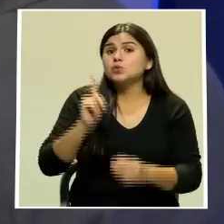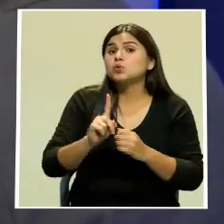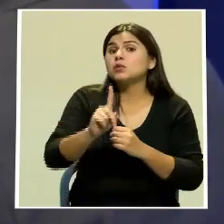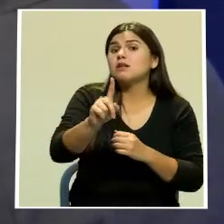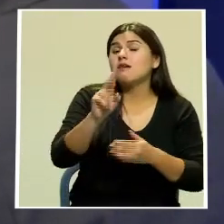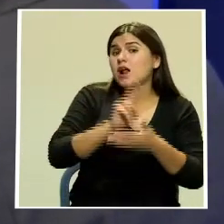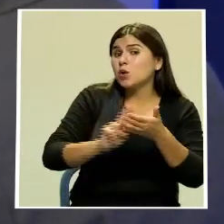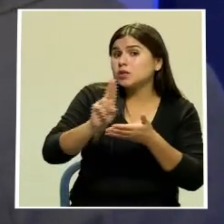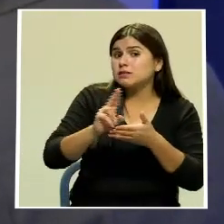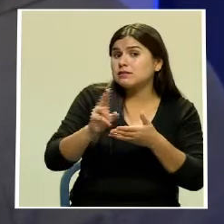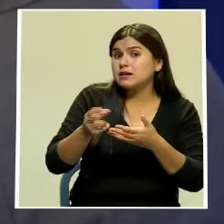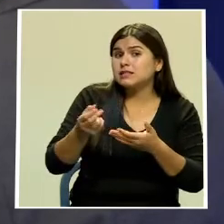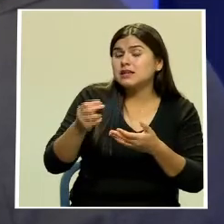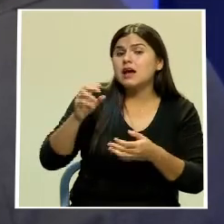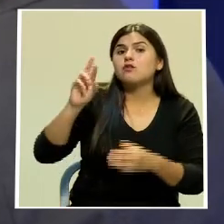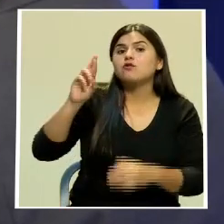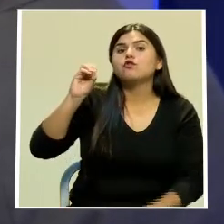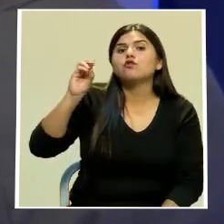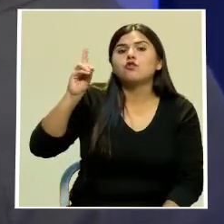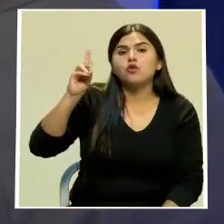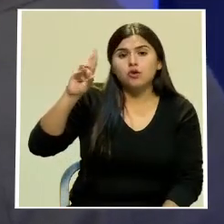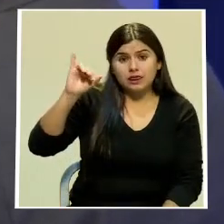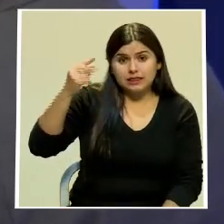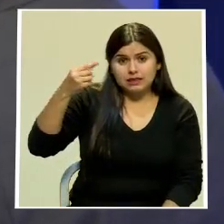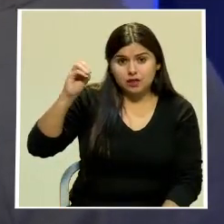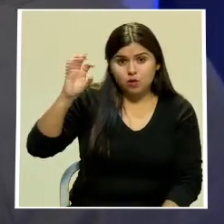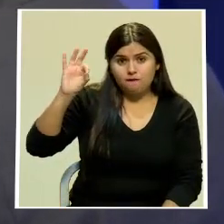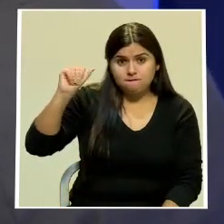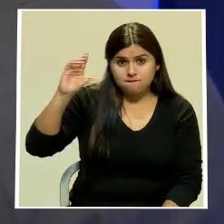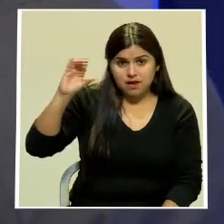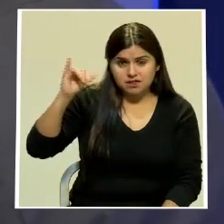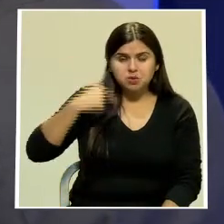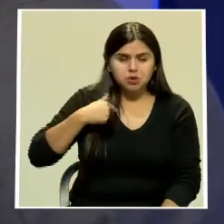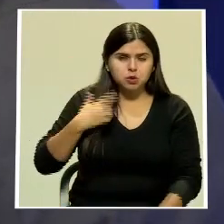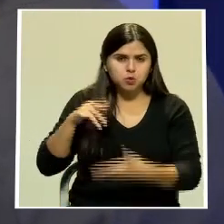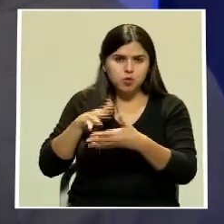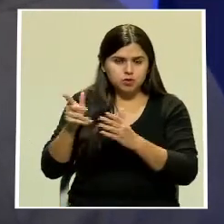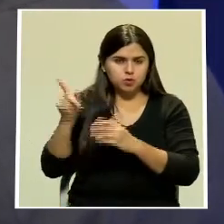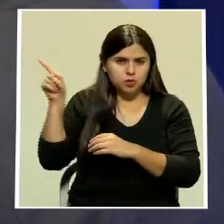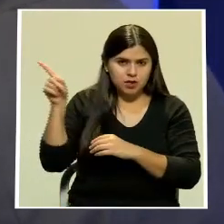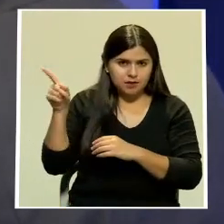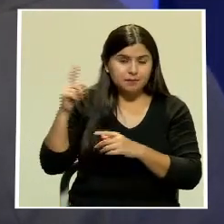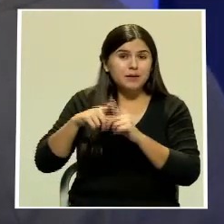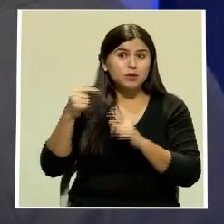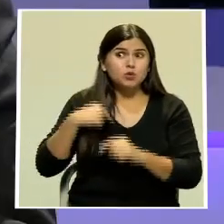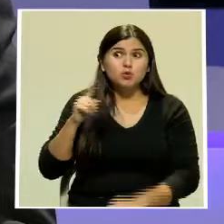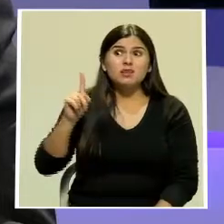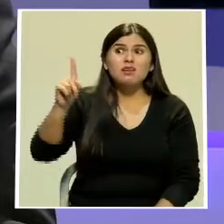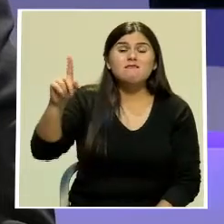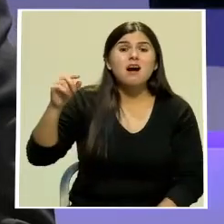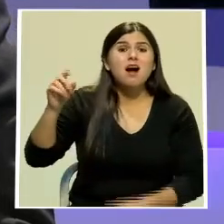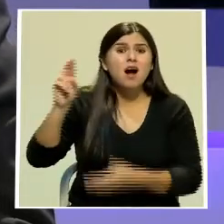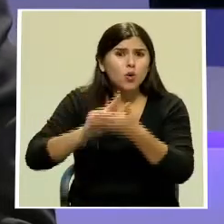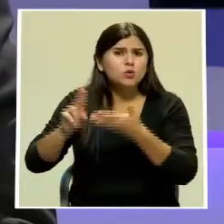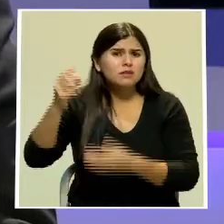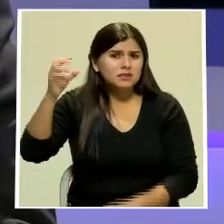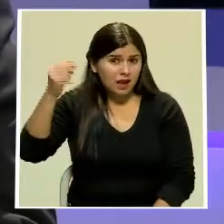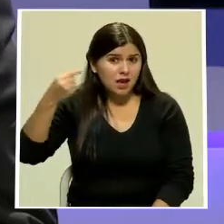cual pues soy parte, obviamente eso es importante, pero si usted va a la sede universitaria de Golfito, prácticamente se está